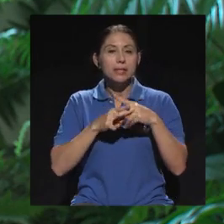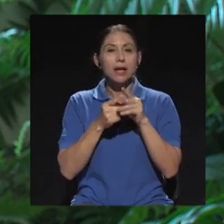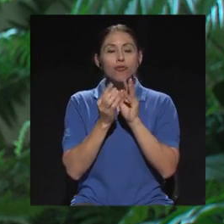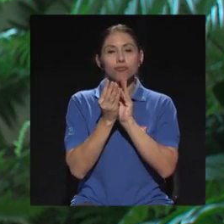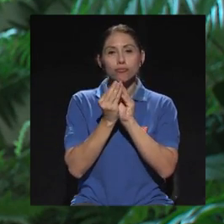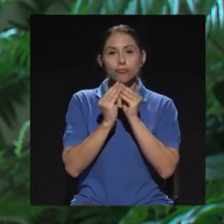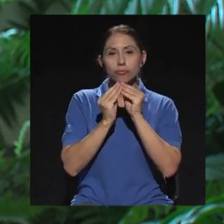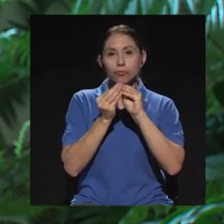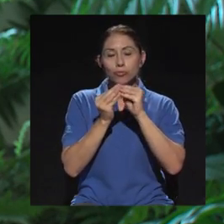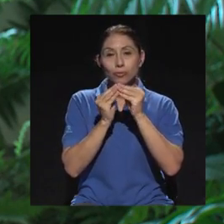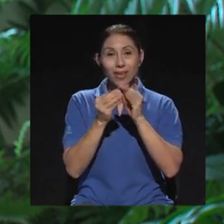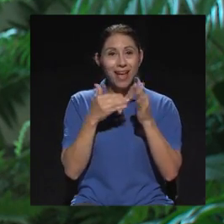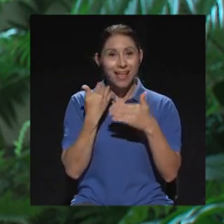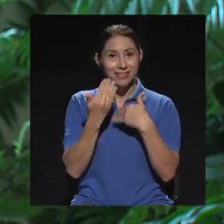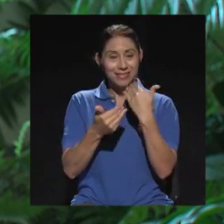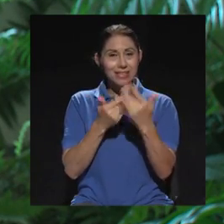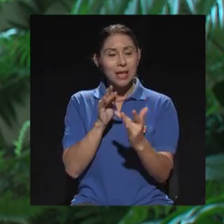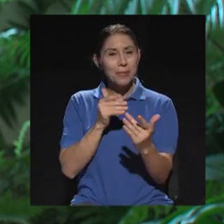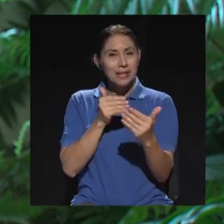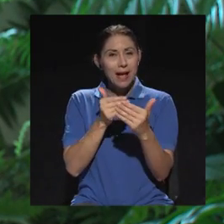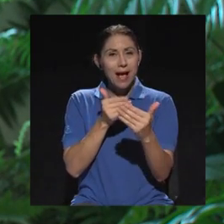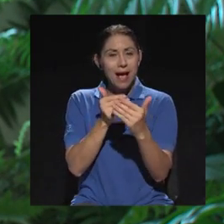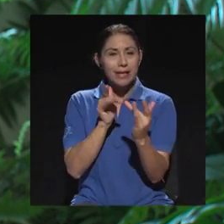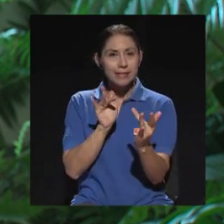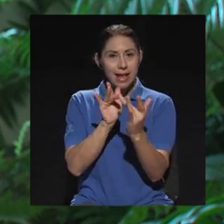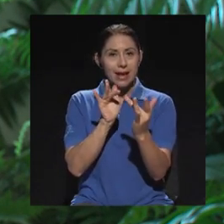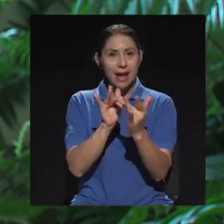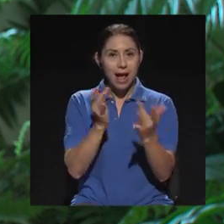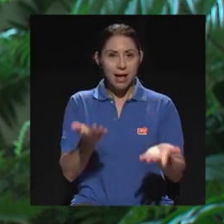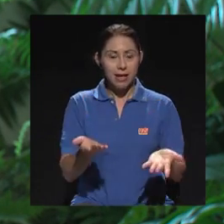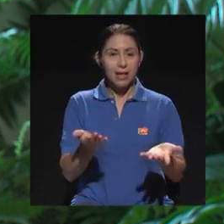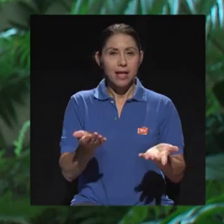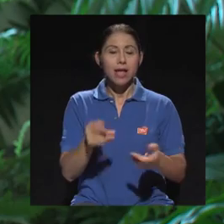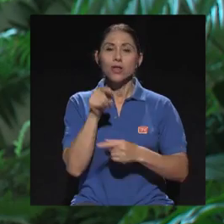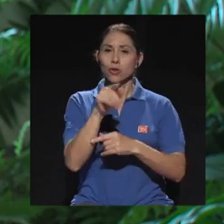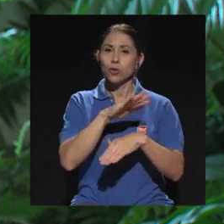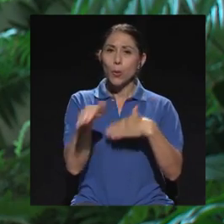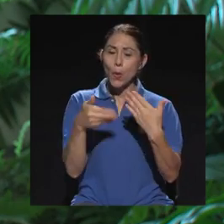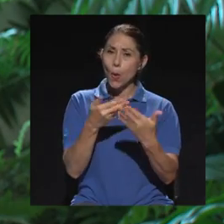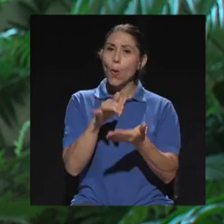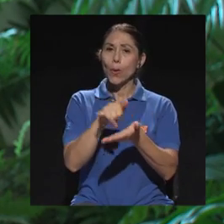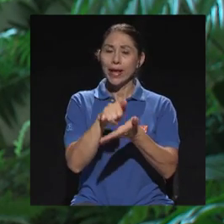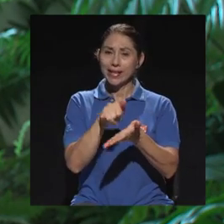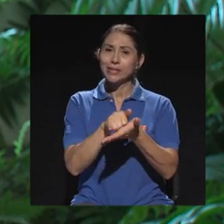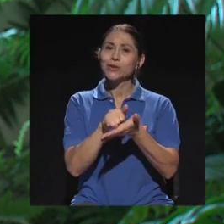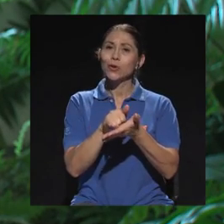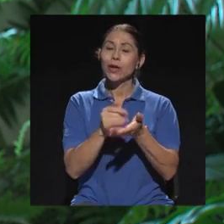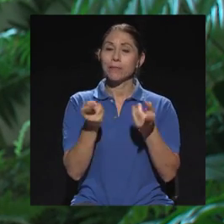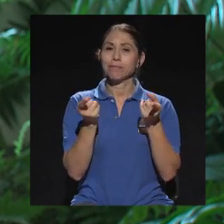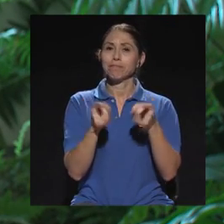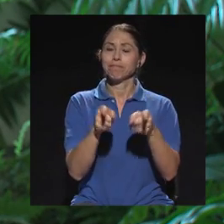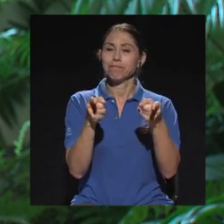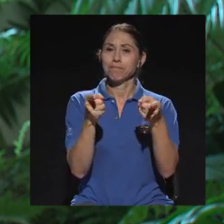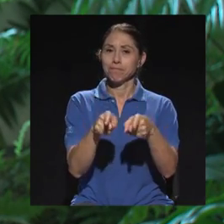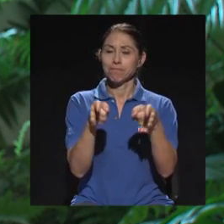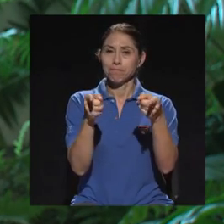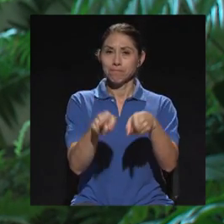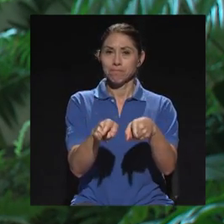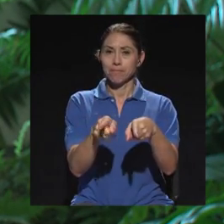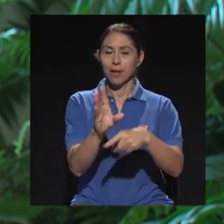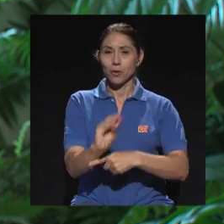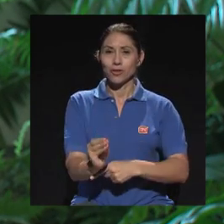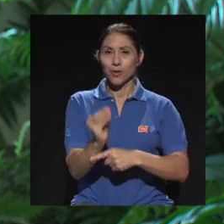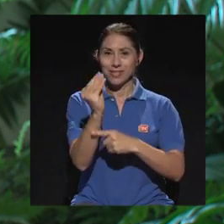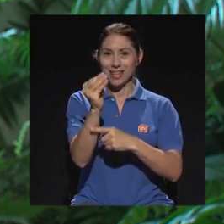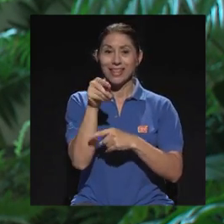beso, todas esas, digamos, parte, digamos, de las eventos importantes de